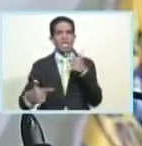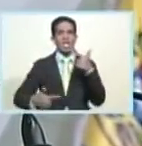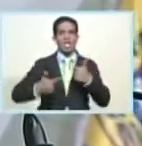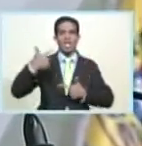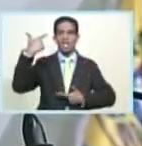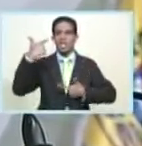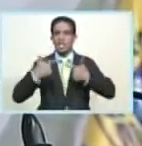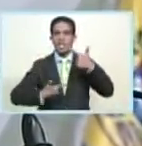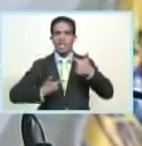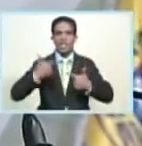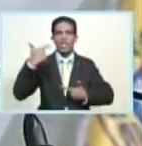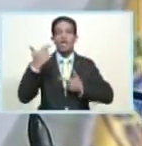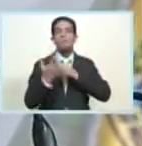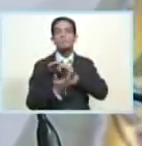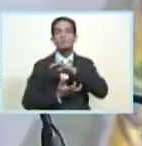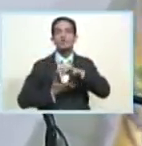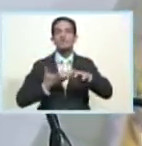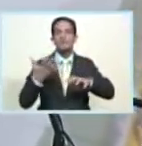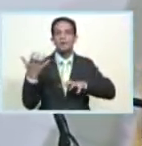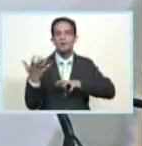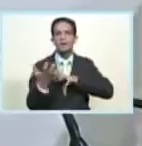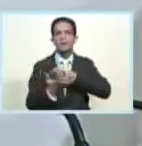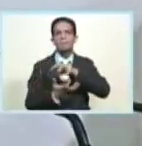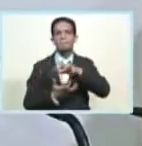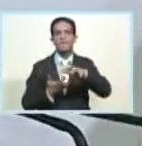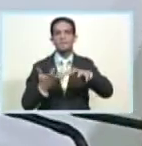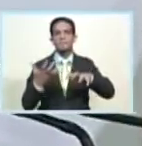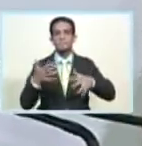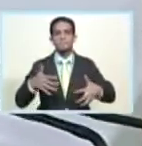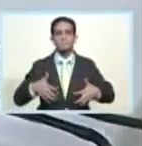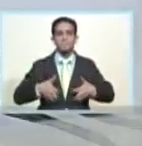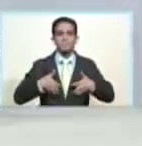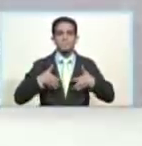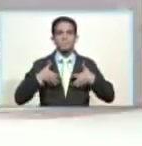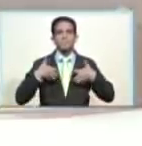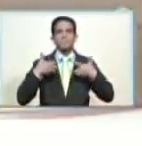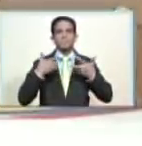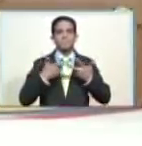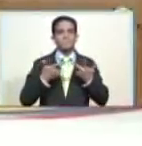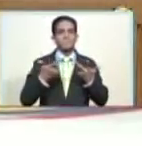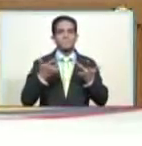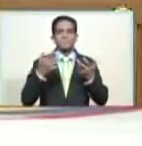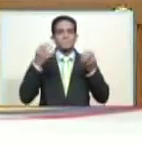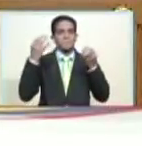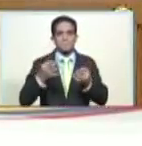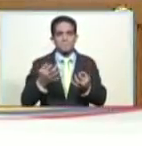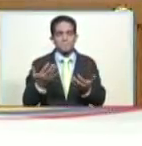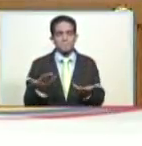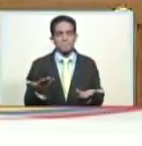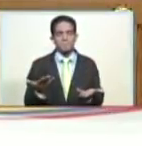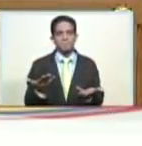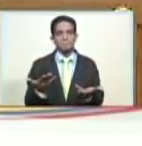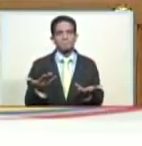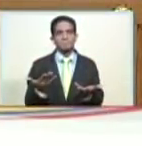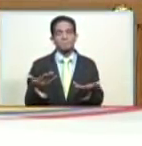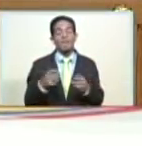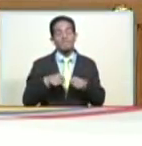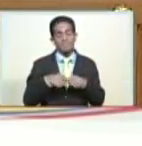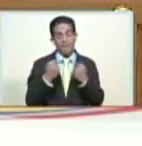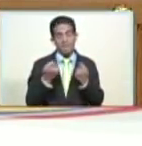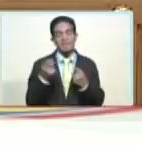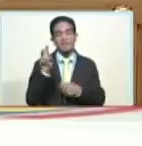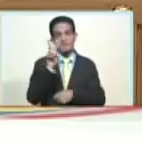de problemas insalvables, de desesperanza, de incertidumbre, para fracturar el